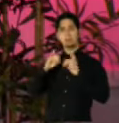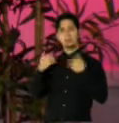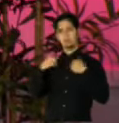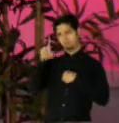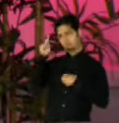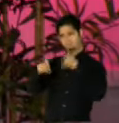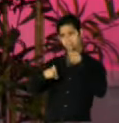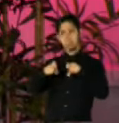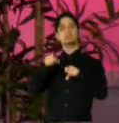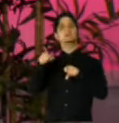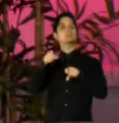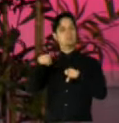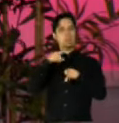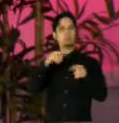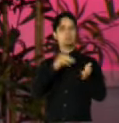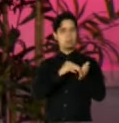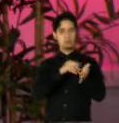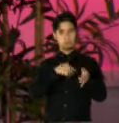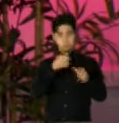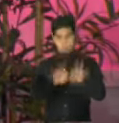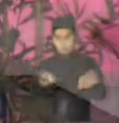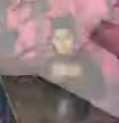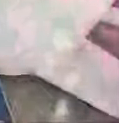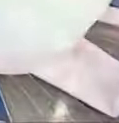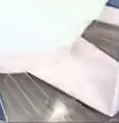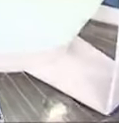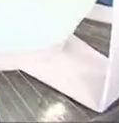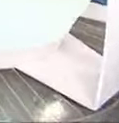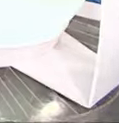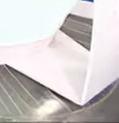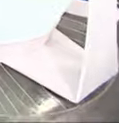Force sobre la importancia de estas medidas.